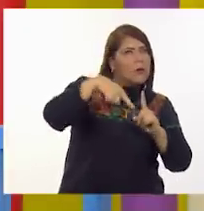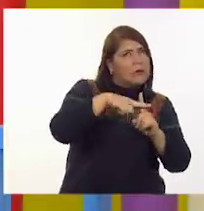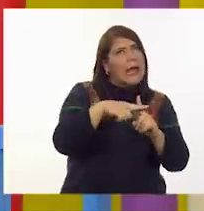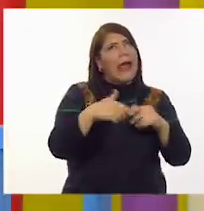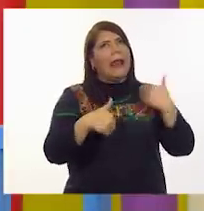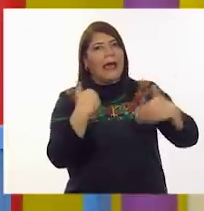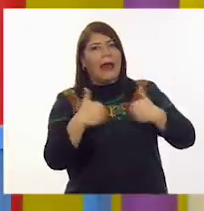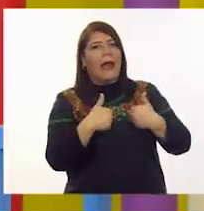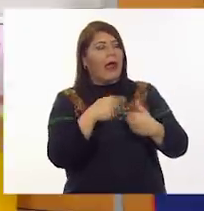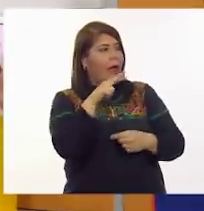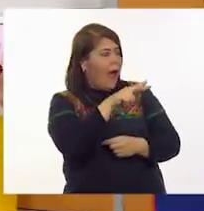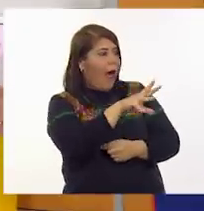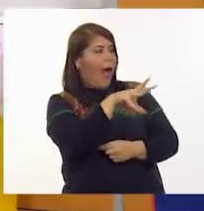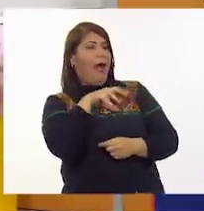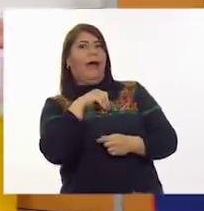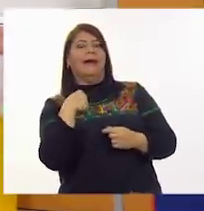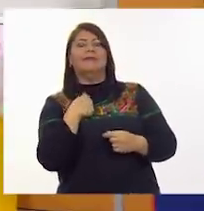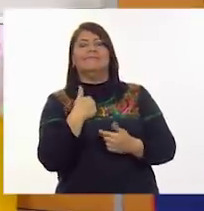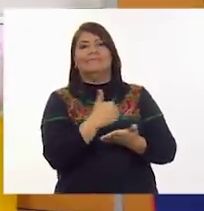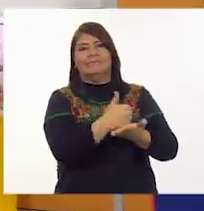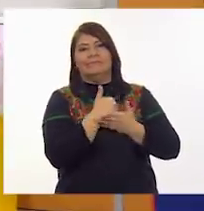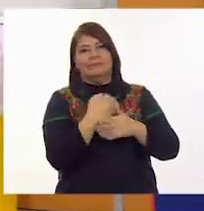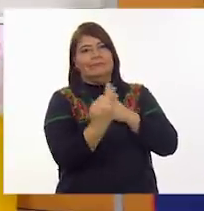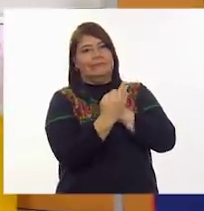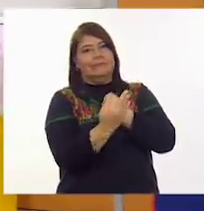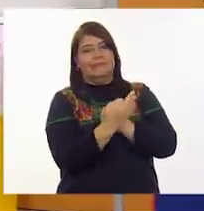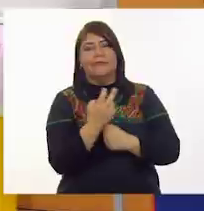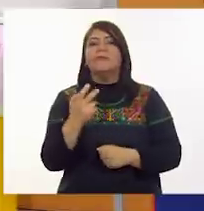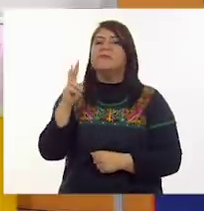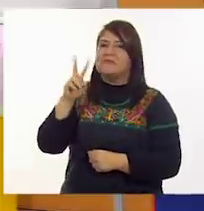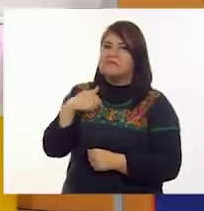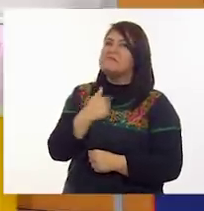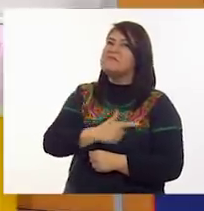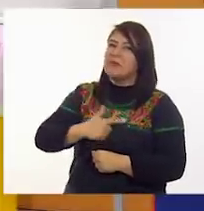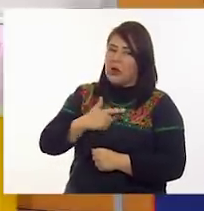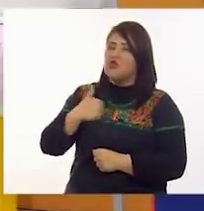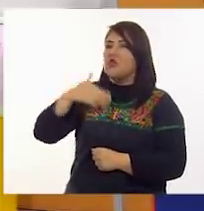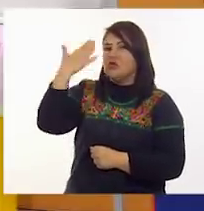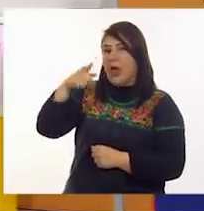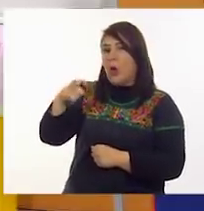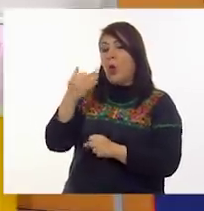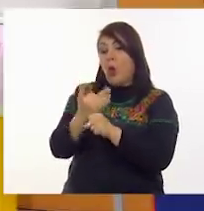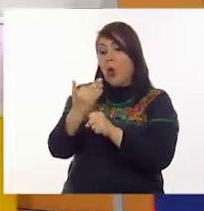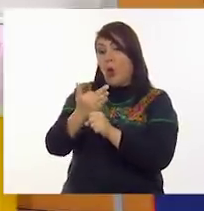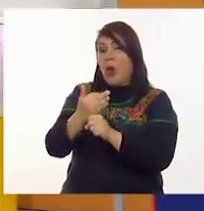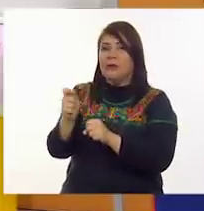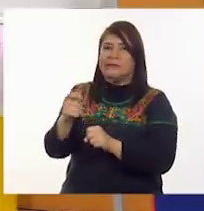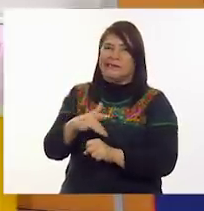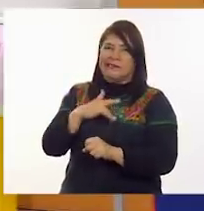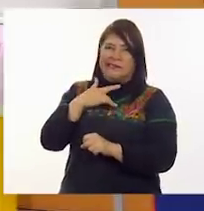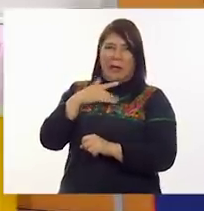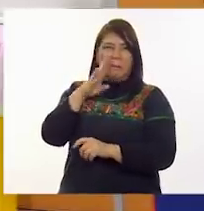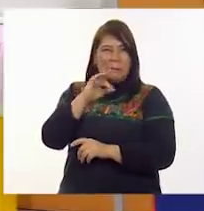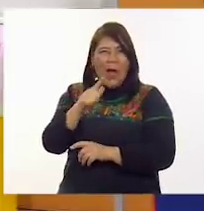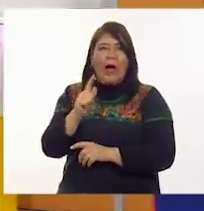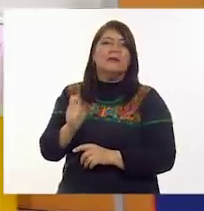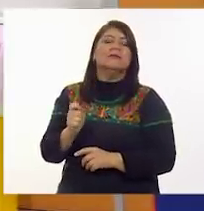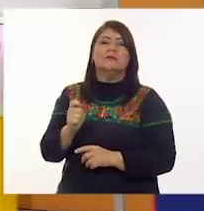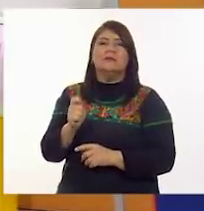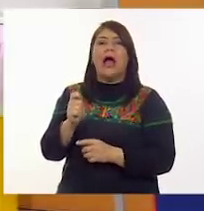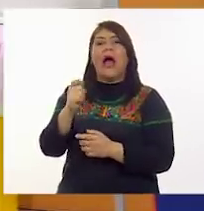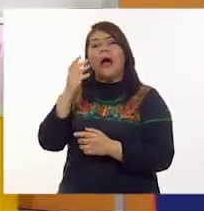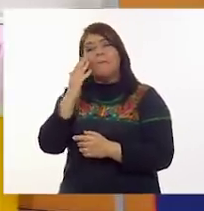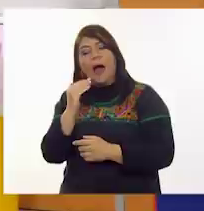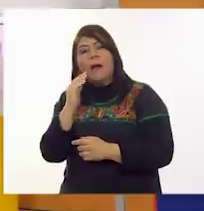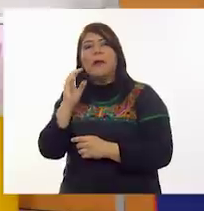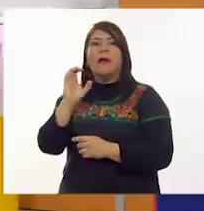ayuda mucho. Sí, lo sé. Y me gusta porque sé que en este momento difícil como el que estás viviendo, ser amable y